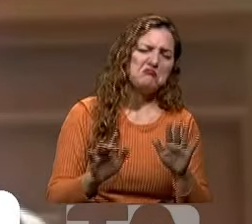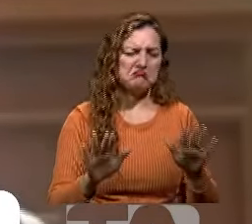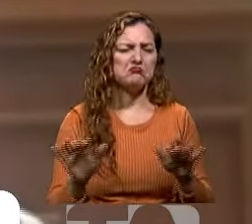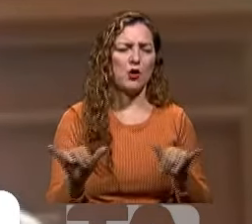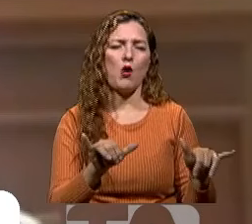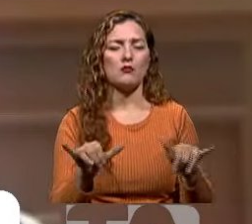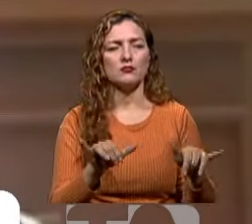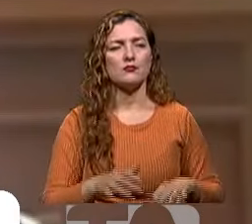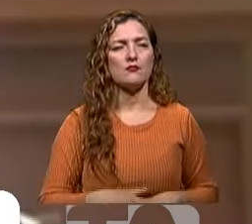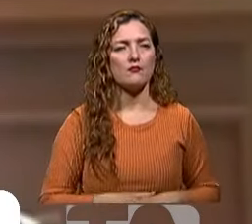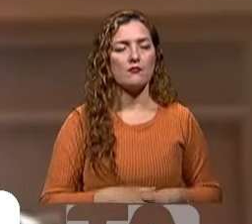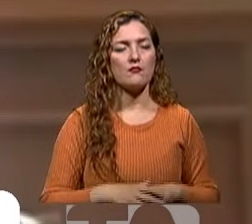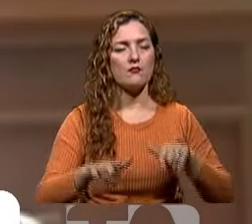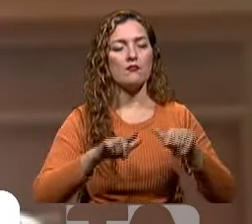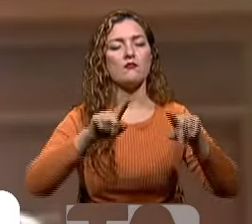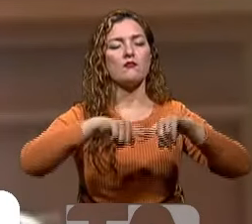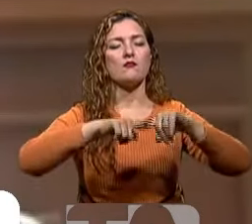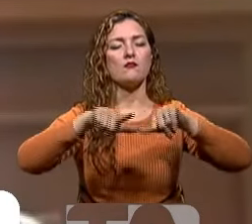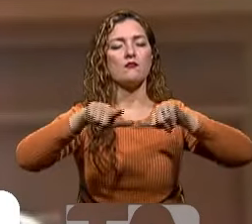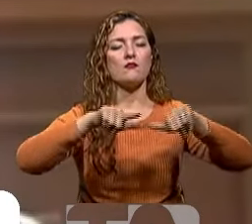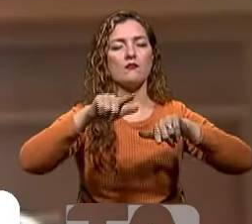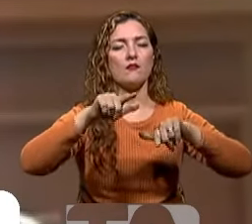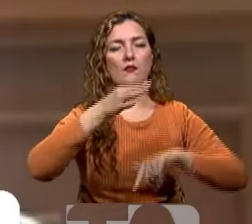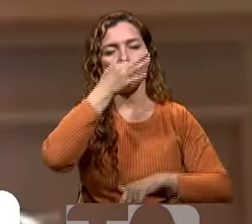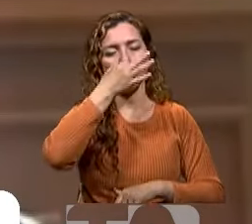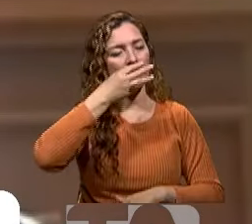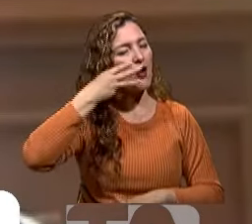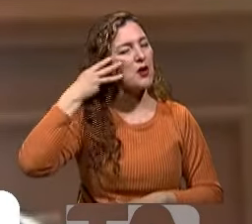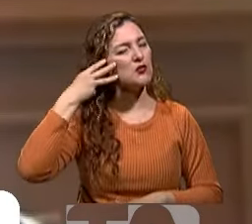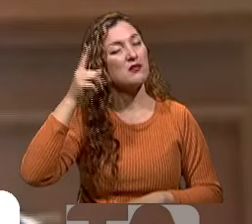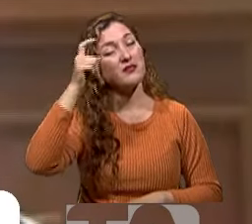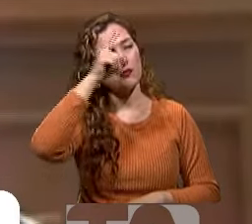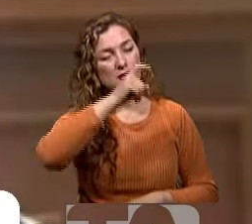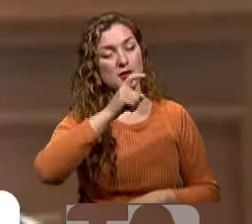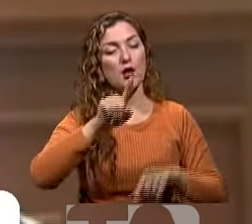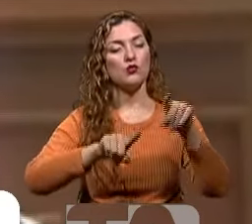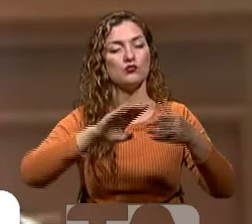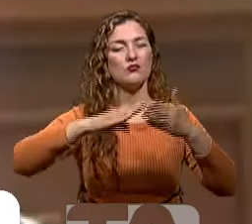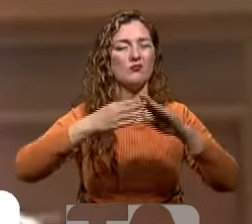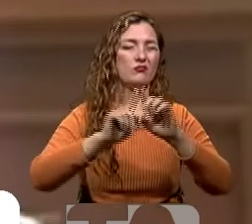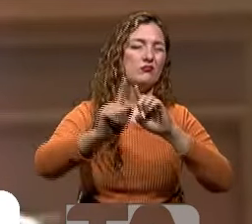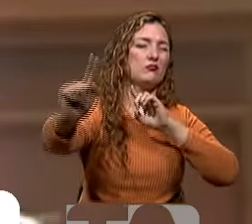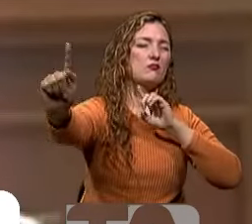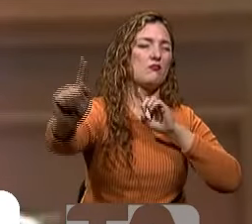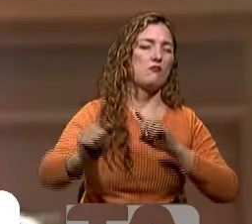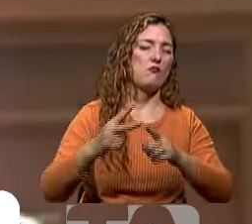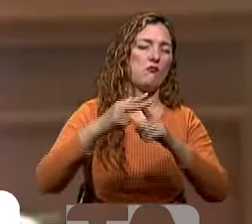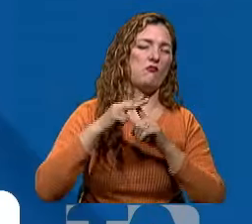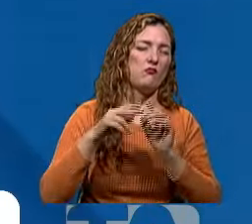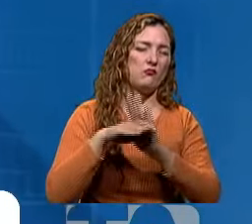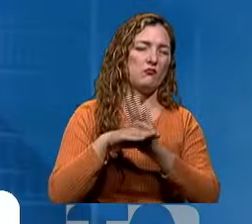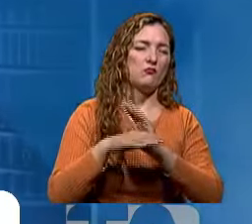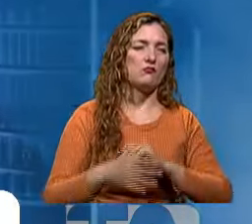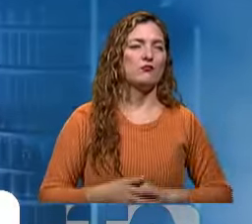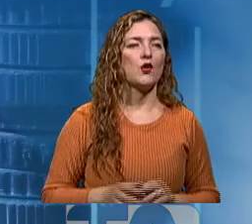También tenemos que analizar la geografía que presenta la Amazonía en el Ecuador. Entonces, algunas comunidades les quedan muy lejos de una institución bancaria.